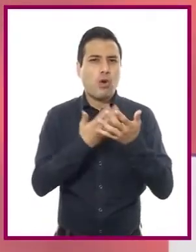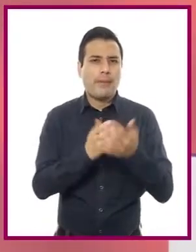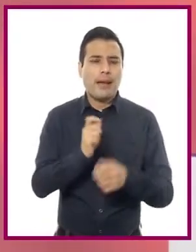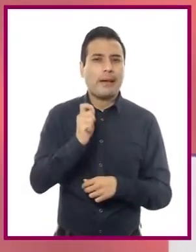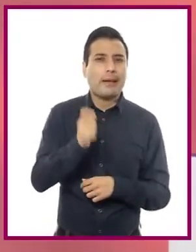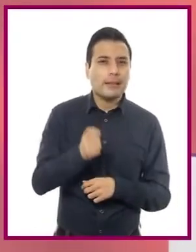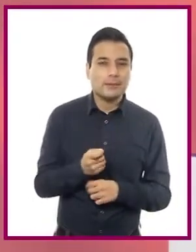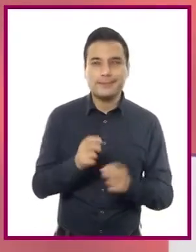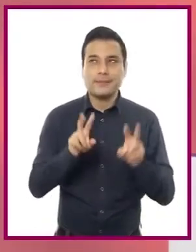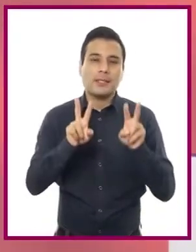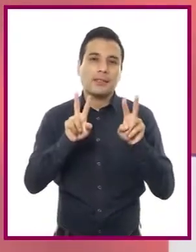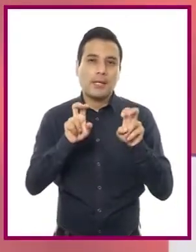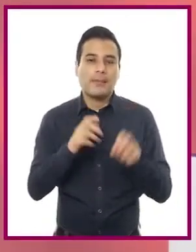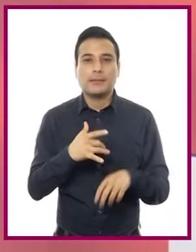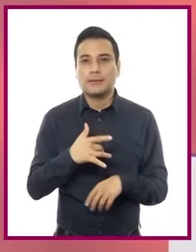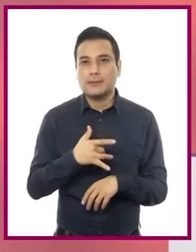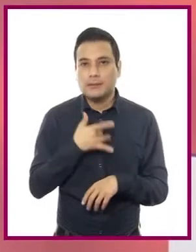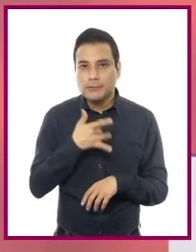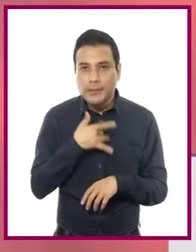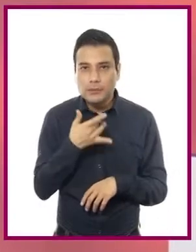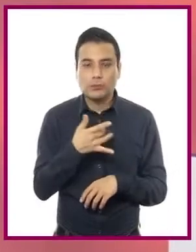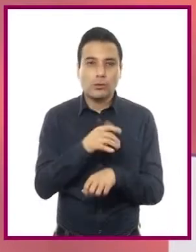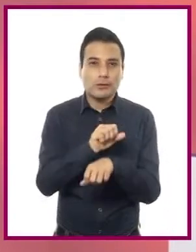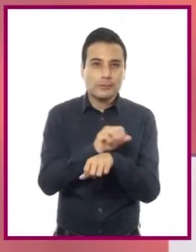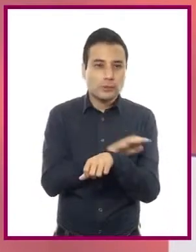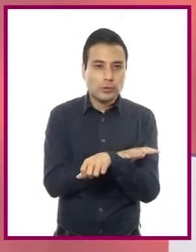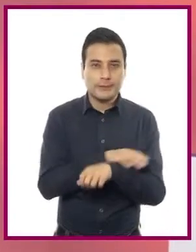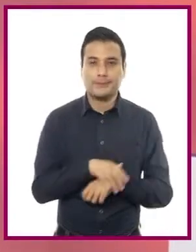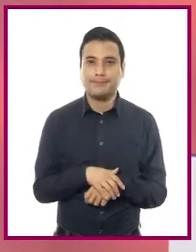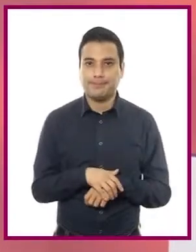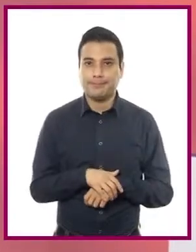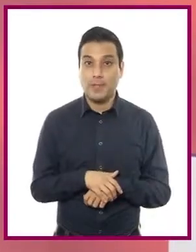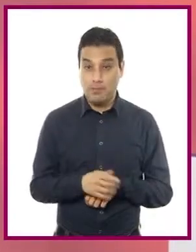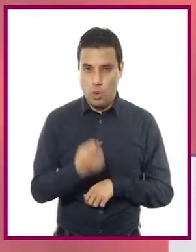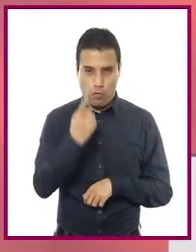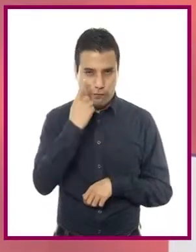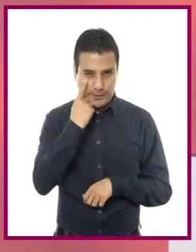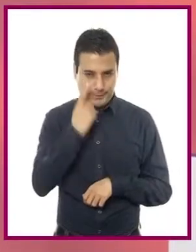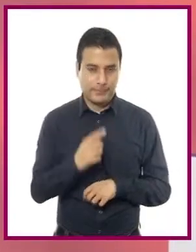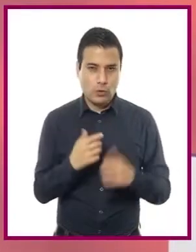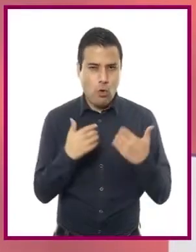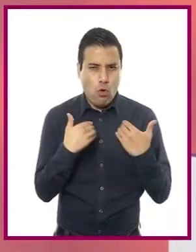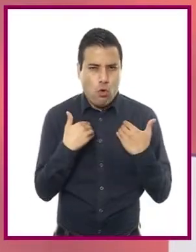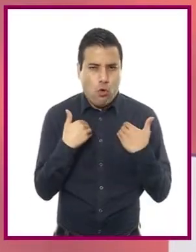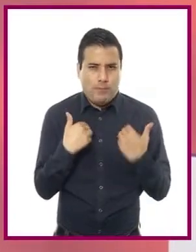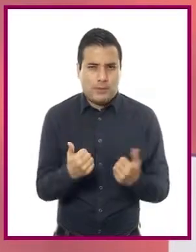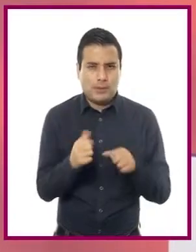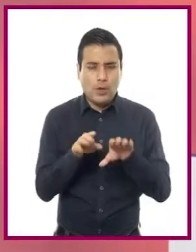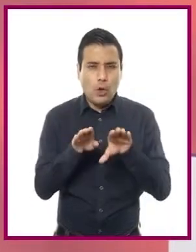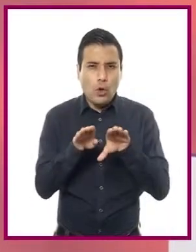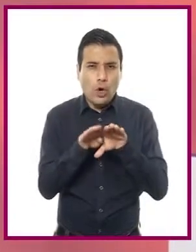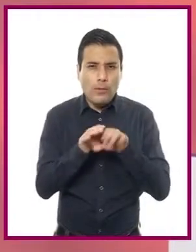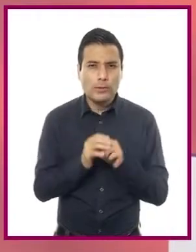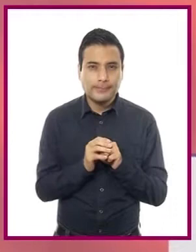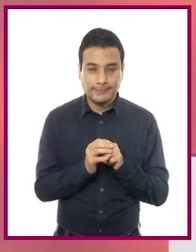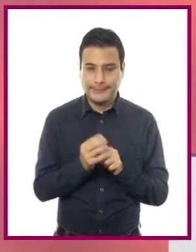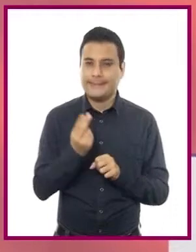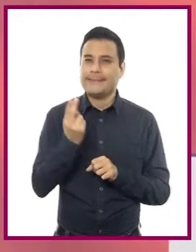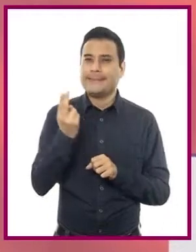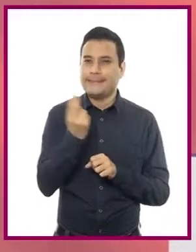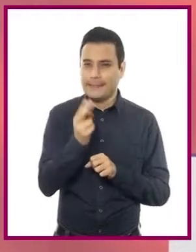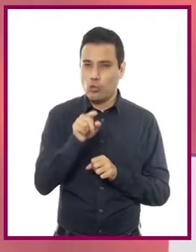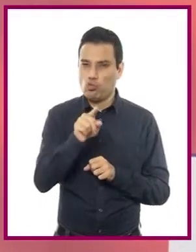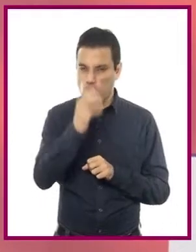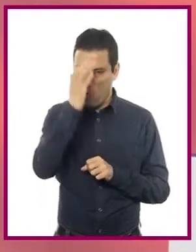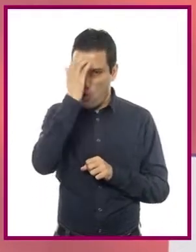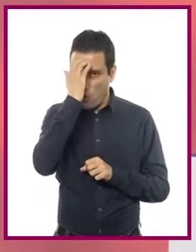expresan sentimientos o emociones, pero para poder comprenderlos es necesario contar con algunos